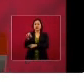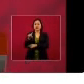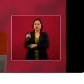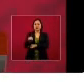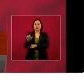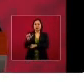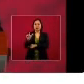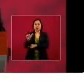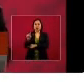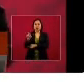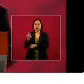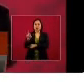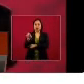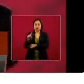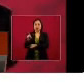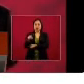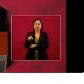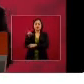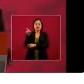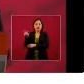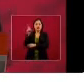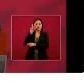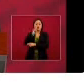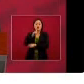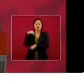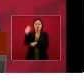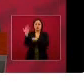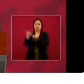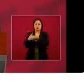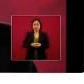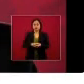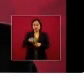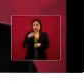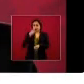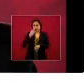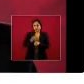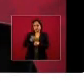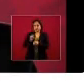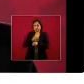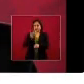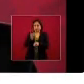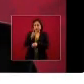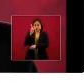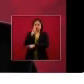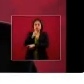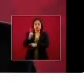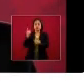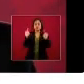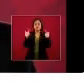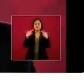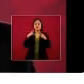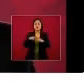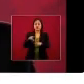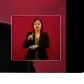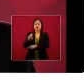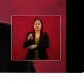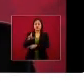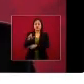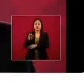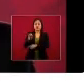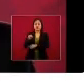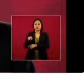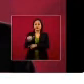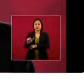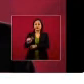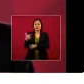bajo el amparo de higinio martínez higinio martínez es el casi que de texcoco bueno